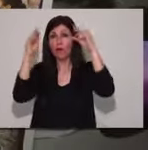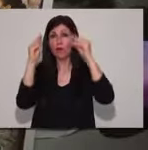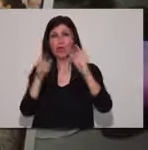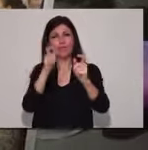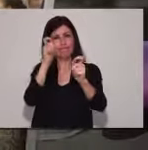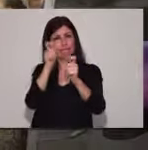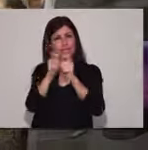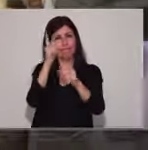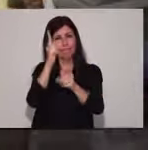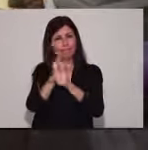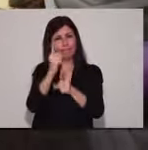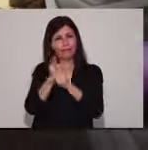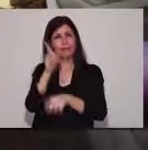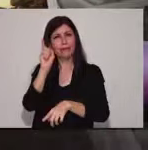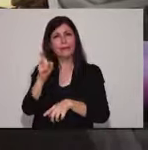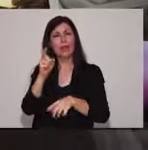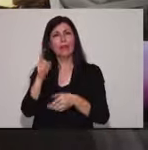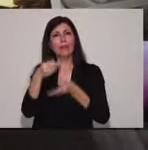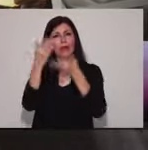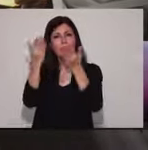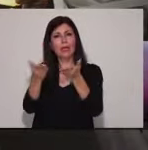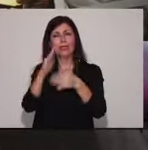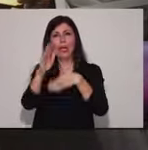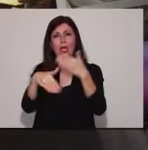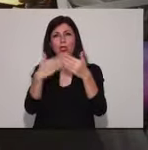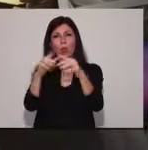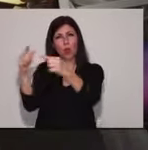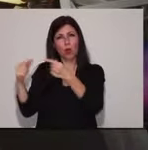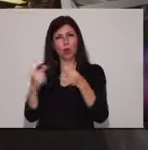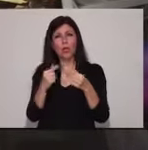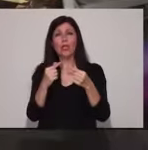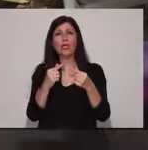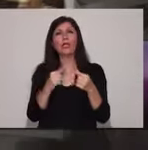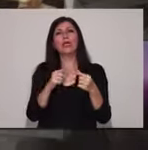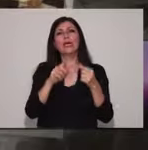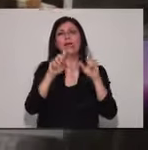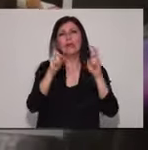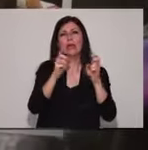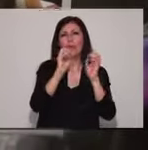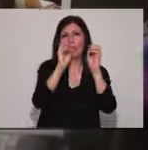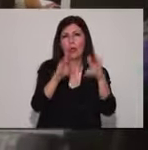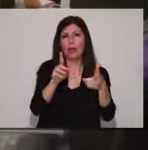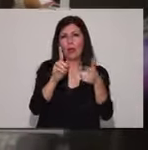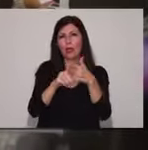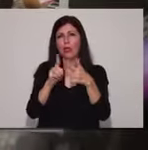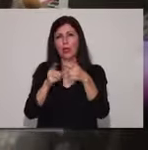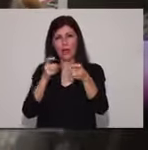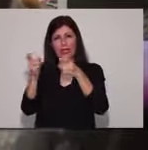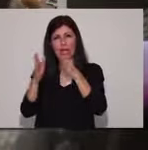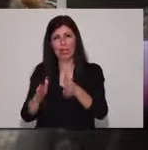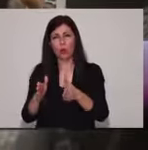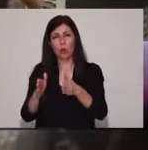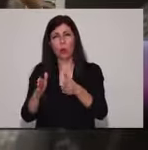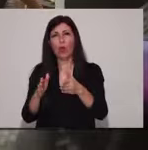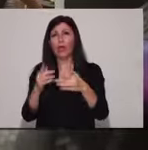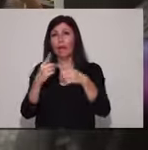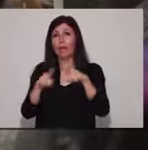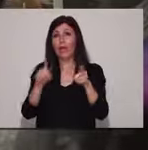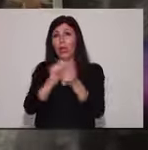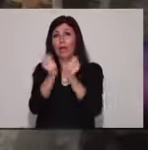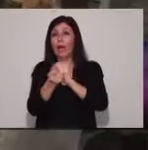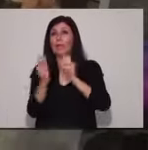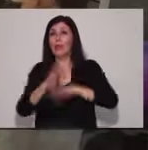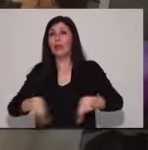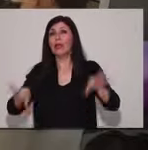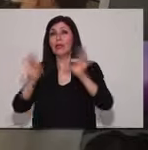la información oportuna y necesaria debe llegar a todos los sectores, tanto el académico como el administrativo,